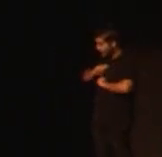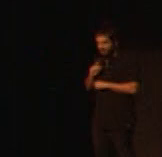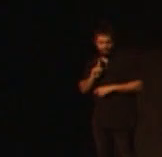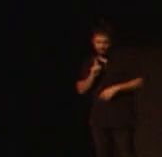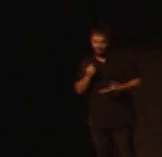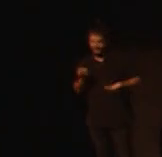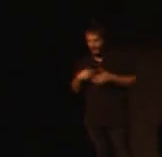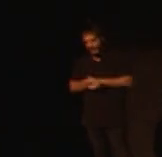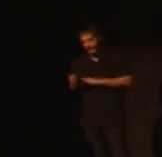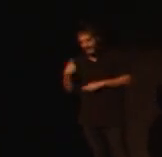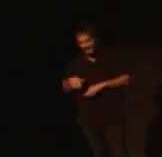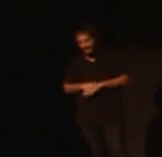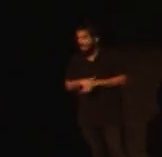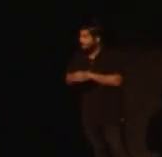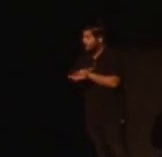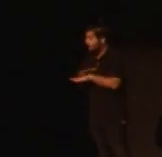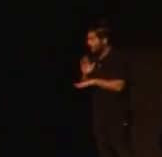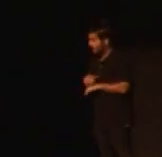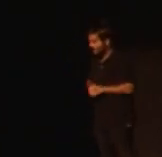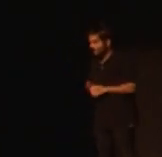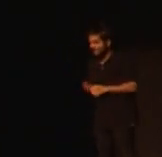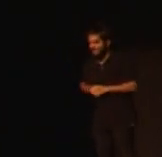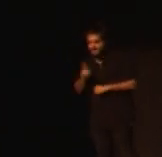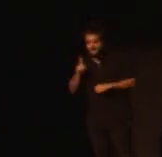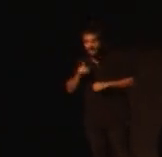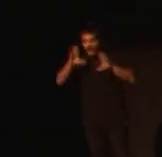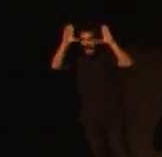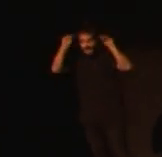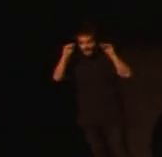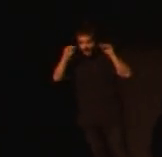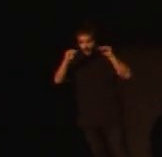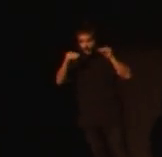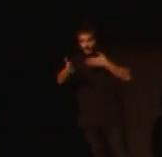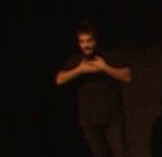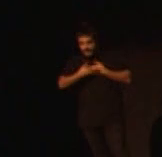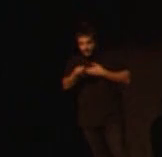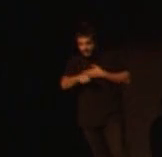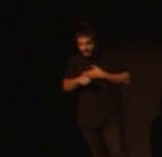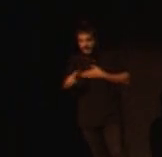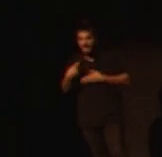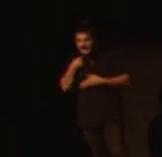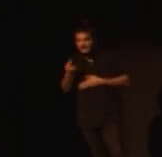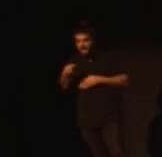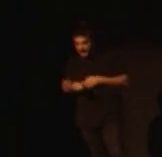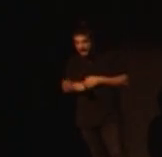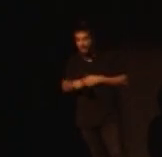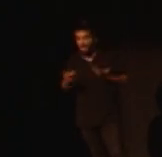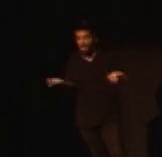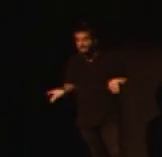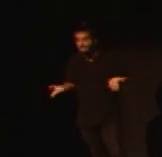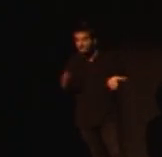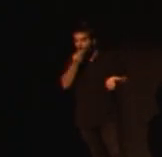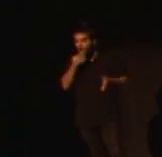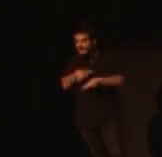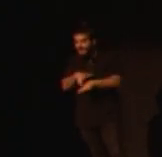tengo guardadas en el bolso. Ay, perdona. Pues no sé, apagaste la luz al salir, cerraste la llave del gas, del agua, dejaste comida para el gato. ¿Qué